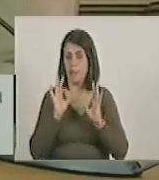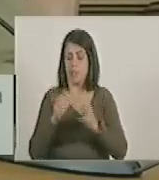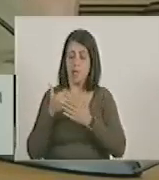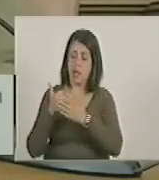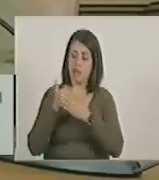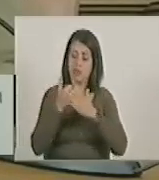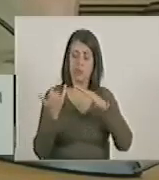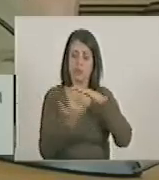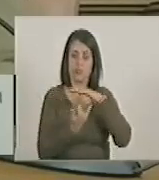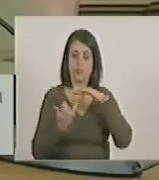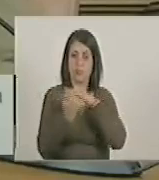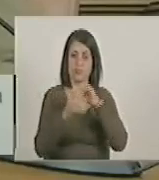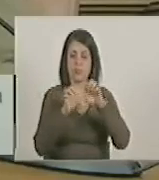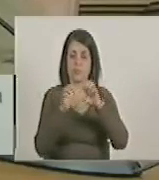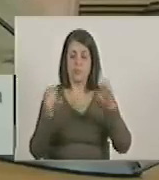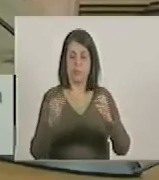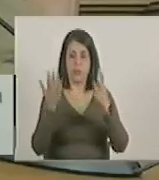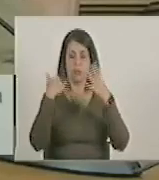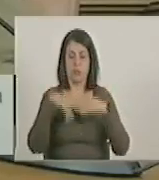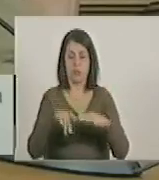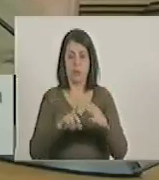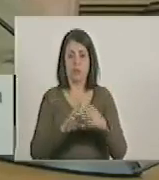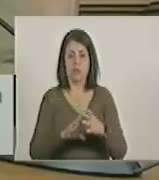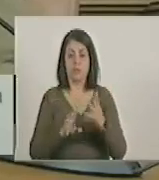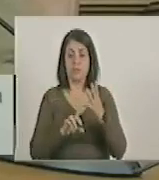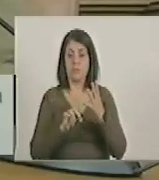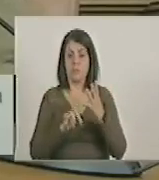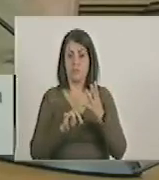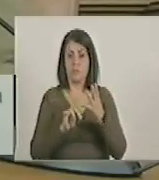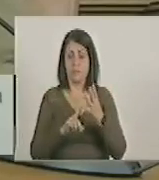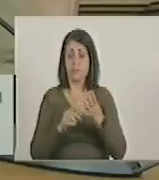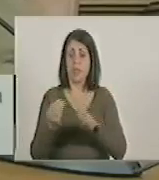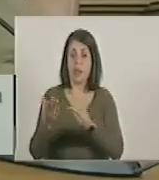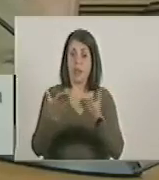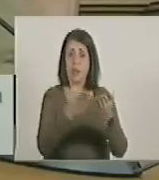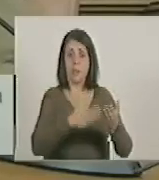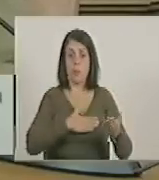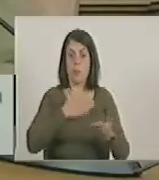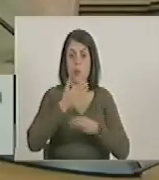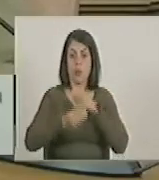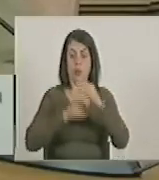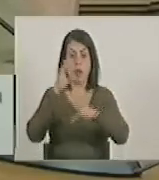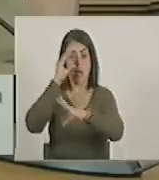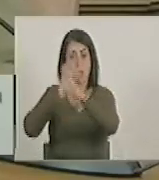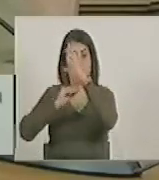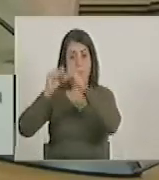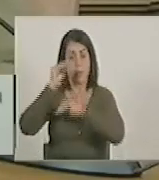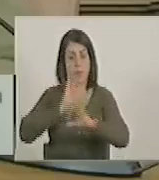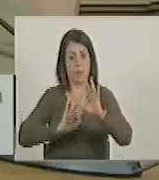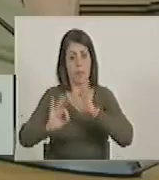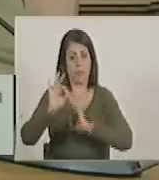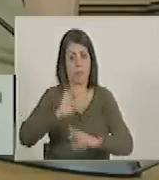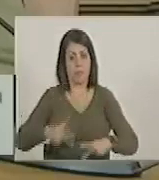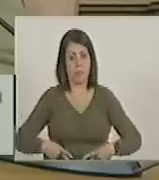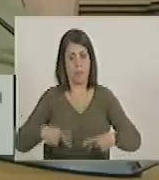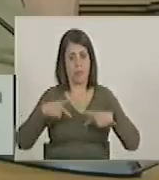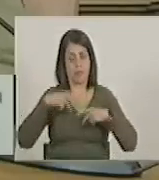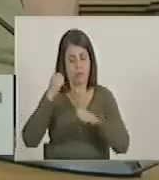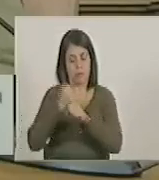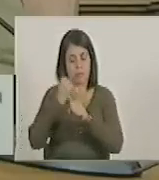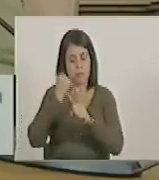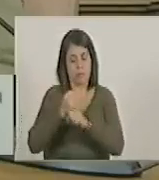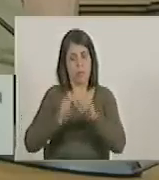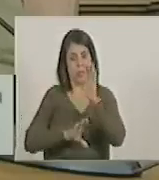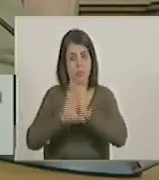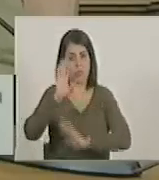las instituciones educativas. 4. Brindar la posibilidad de aprender habilidades para la vida y desarrollo